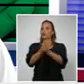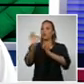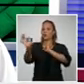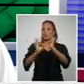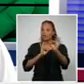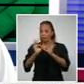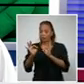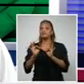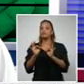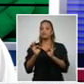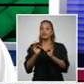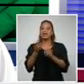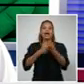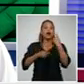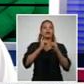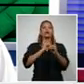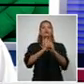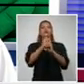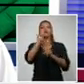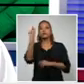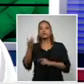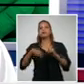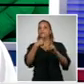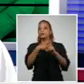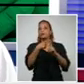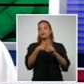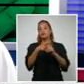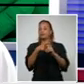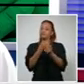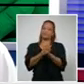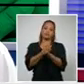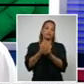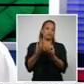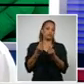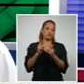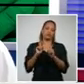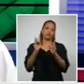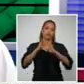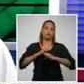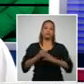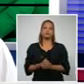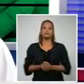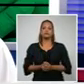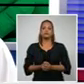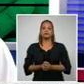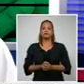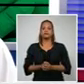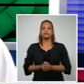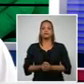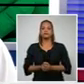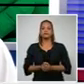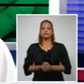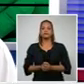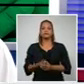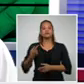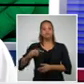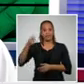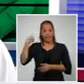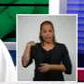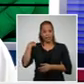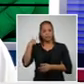un caso positivo, pues tienes mucho menos riesgo de adquirir la enfermedad. Ayer, como ya